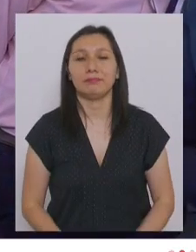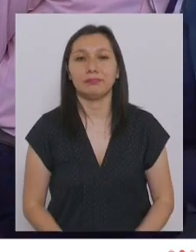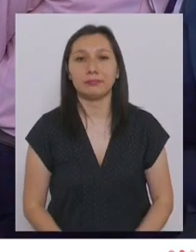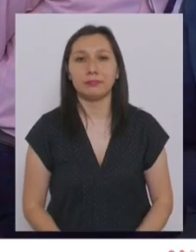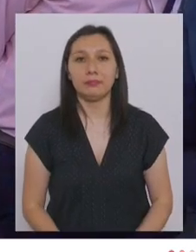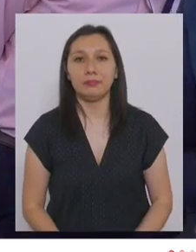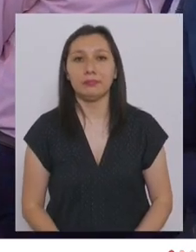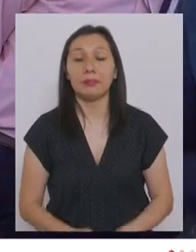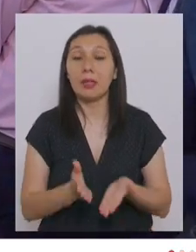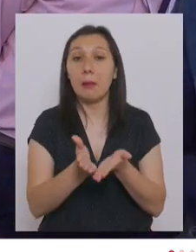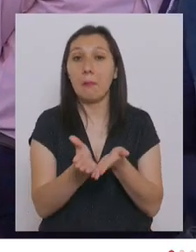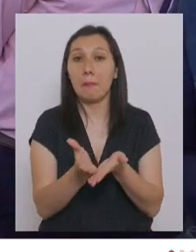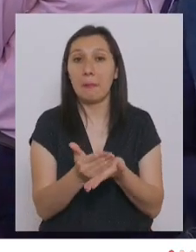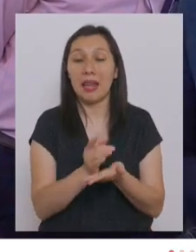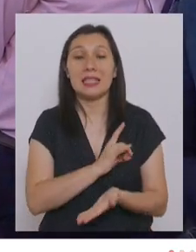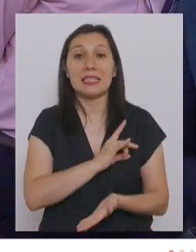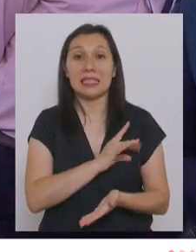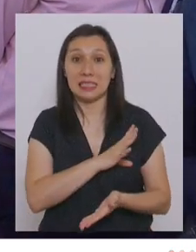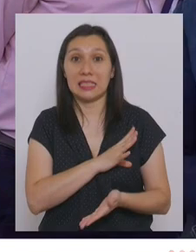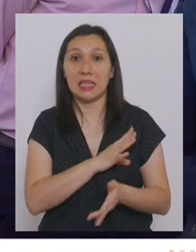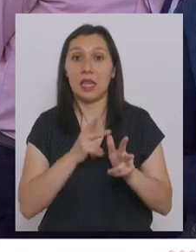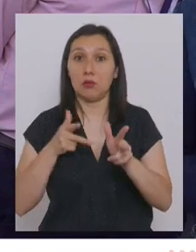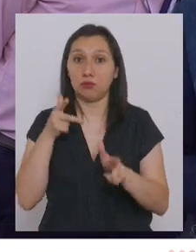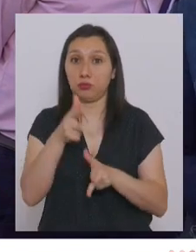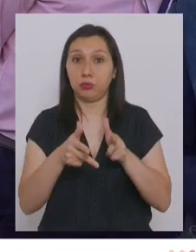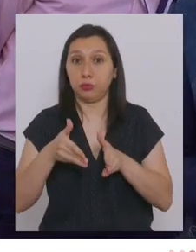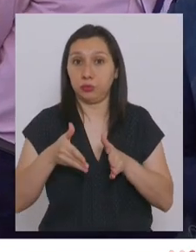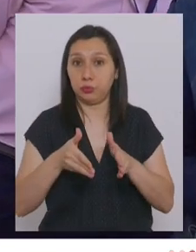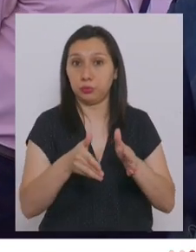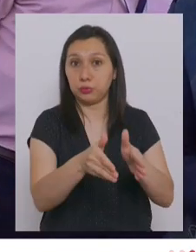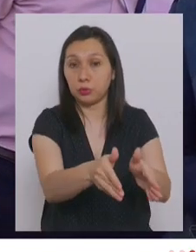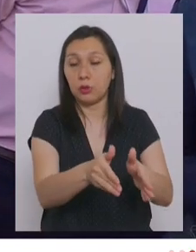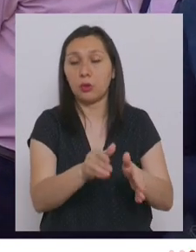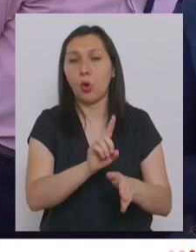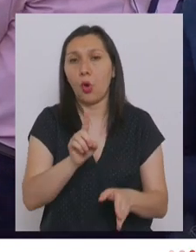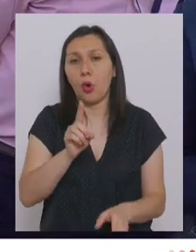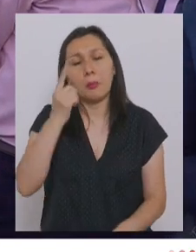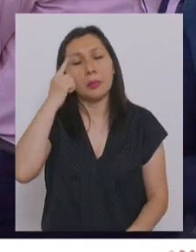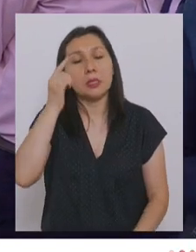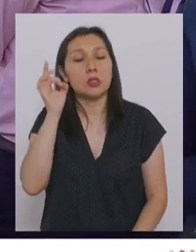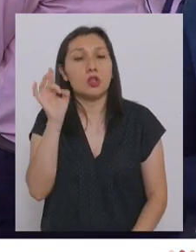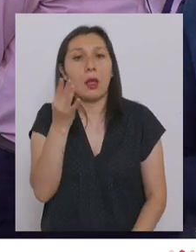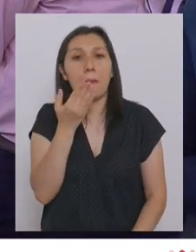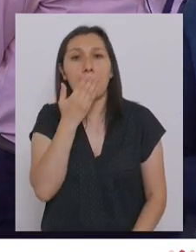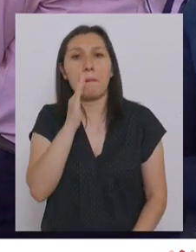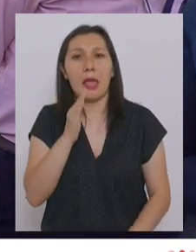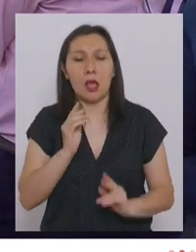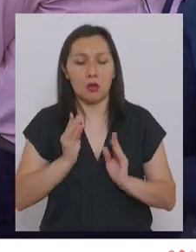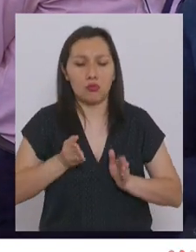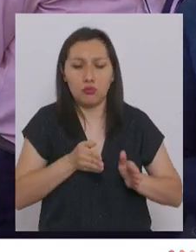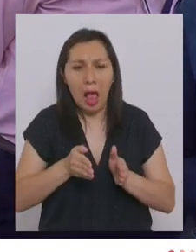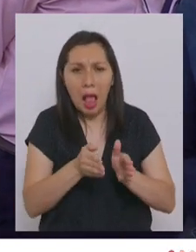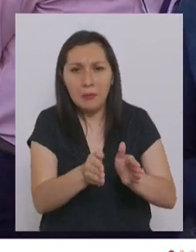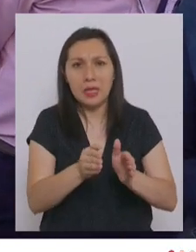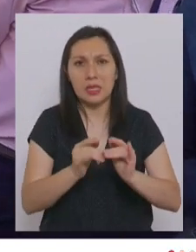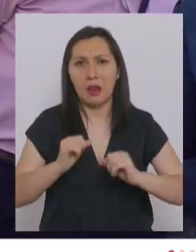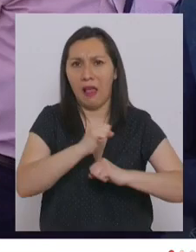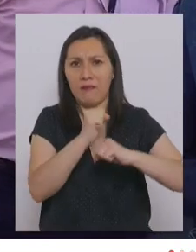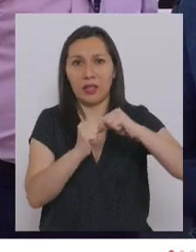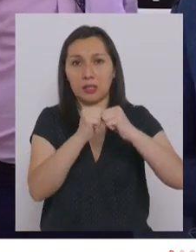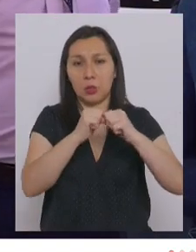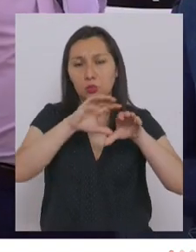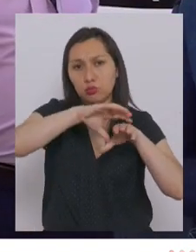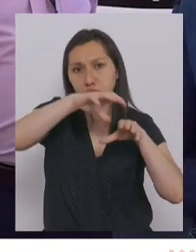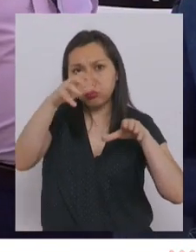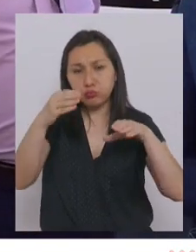El plan Chile sobre rieles no es solamente mejorar las vías, la infraestructura, las estaciones, también